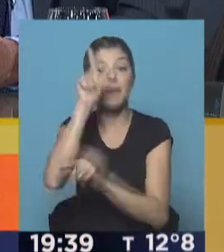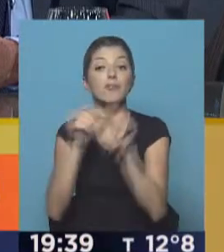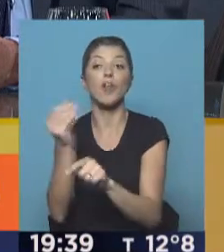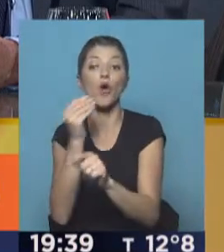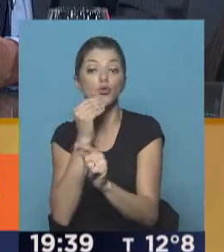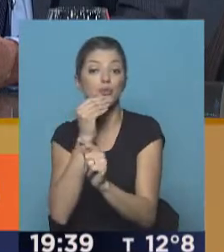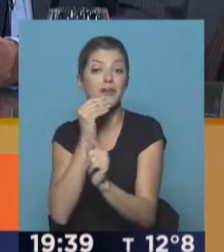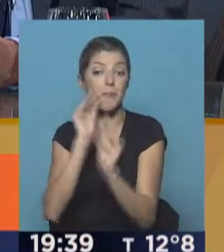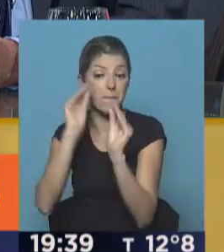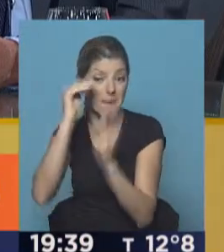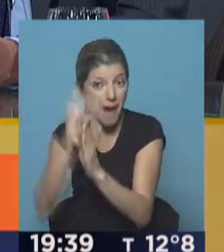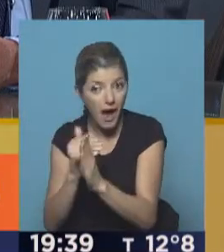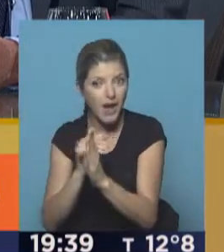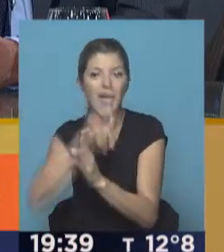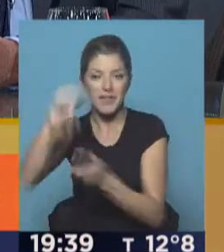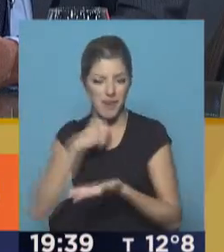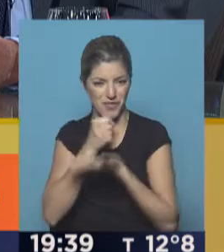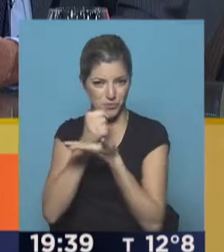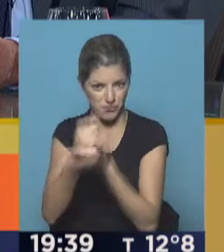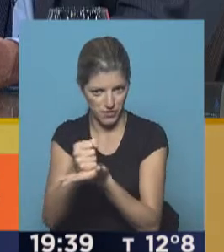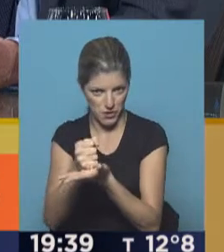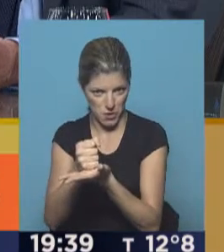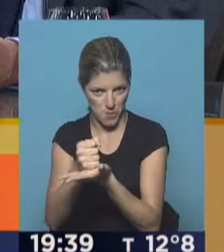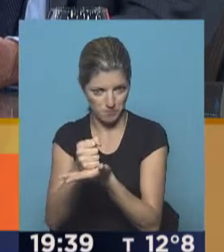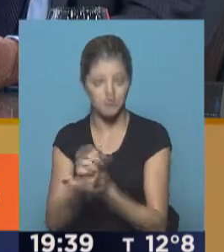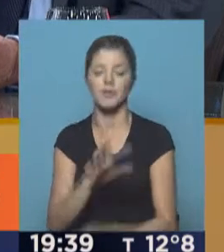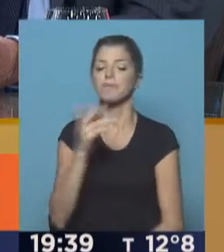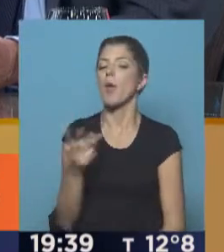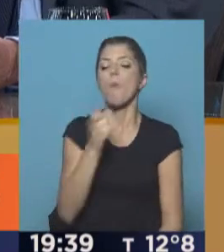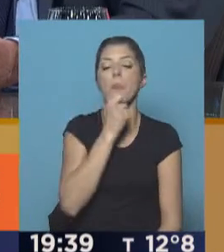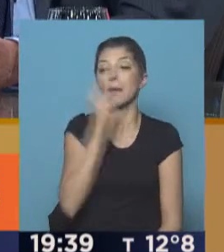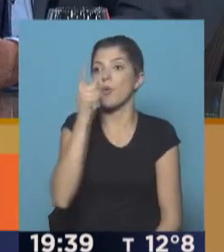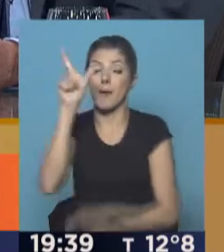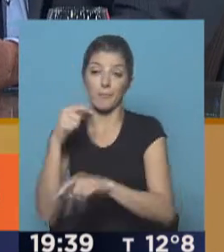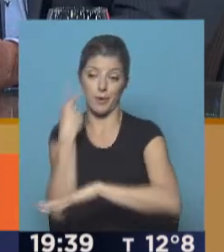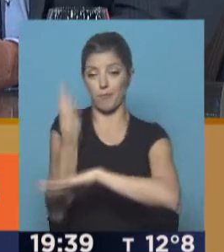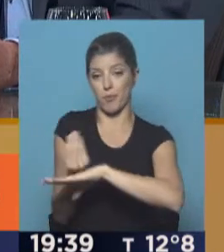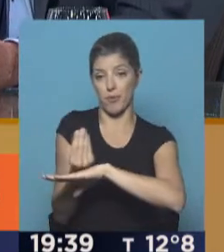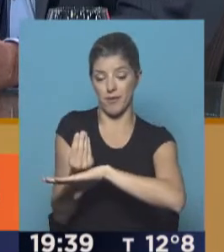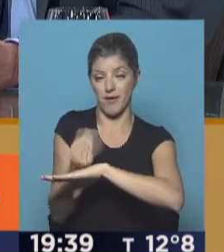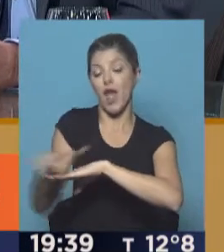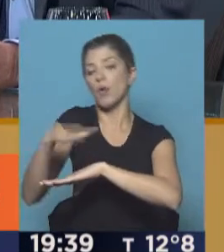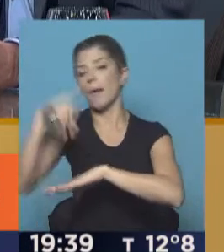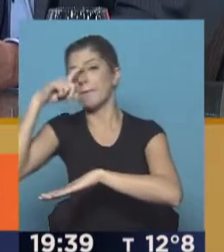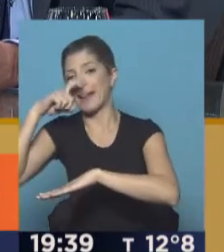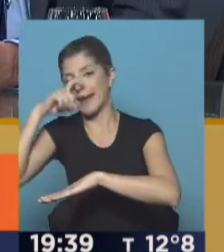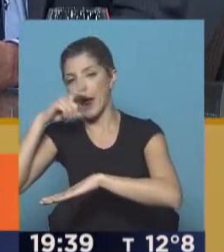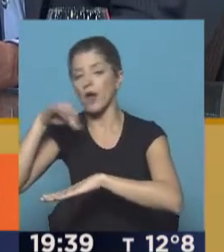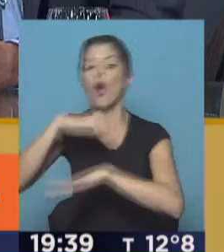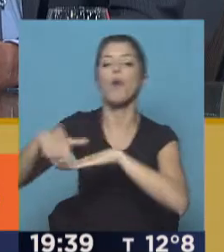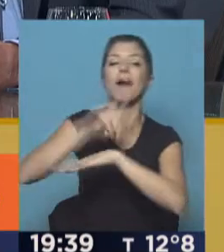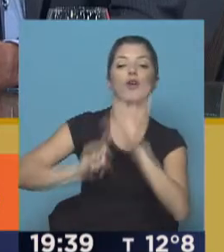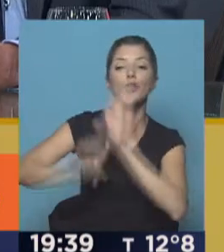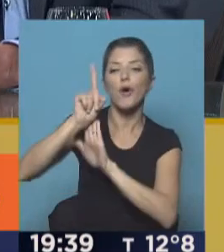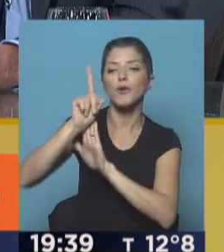consumían menos, ¿no? Y no es así porque puede ser una persona que viva en Barrio Norte y que tenga una casa en otro lado y consuma poco